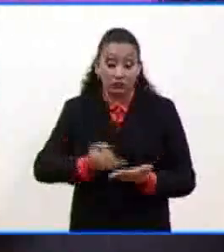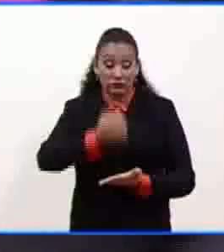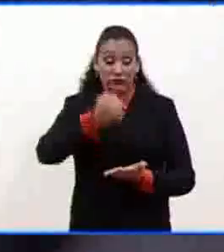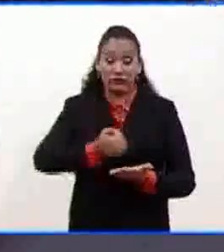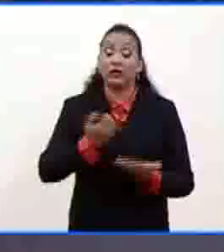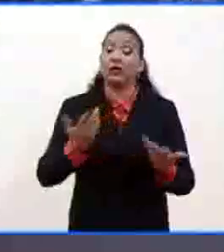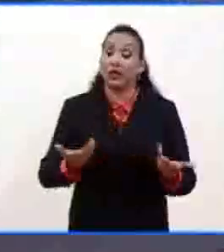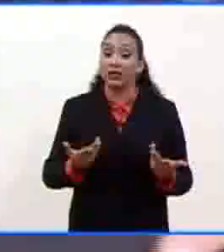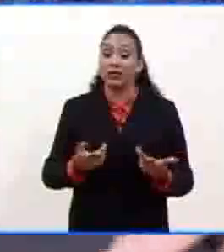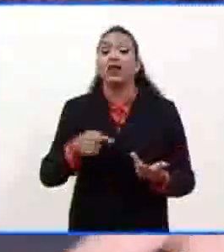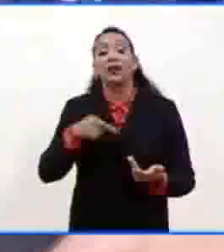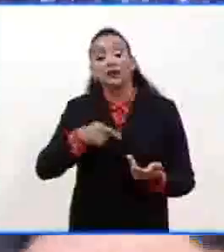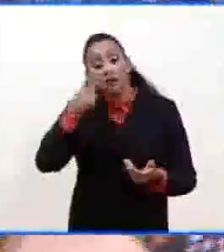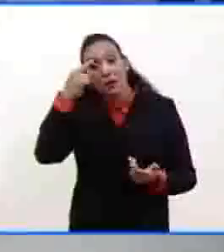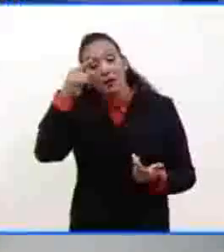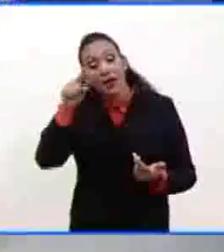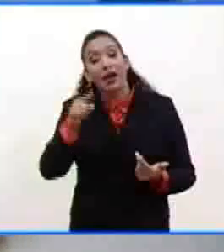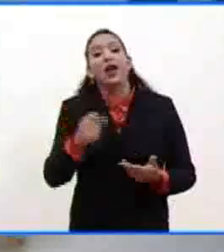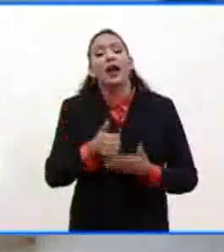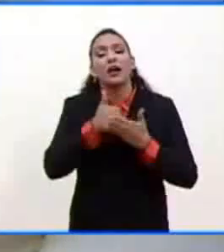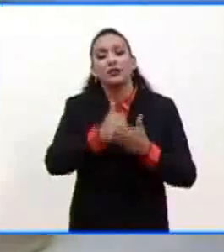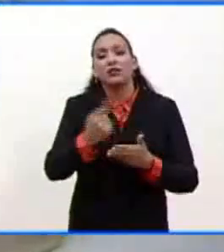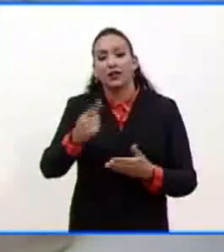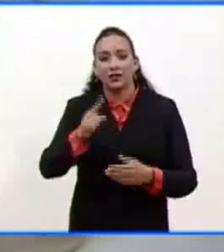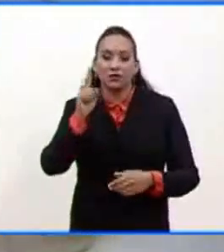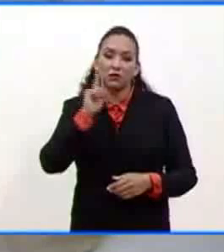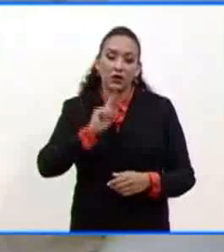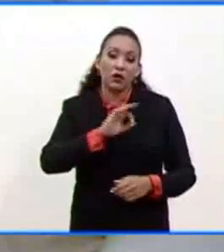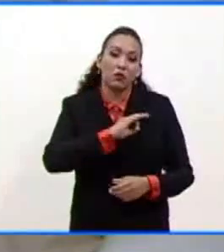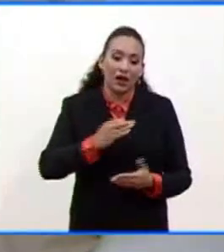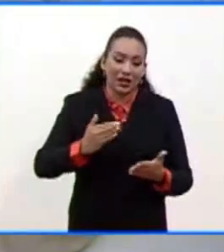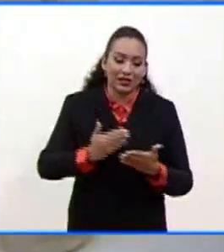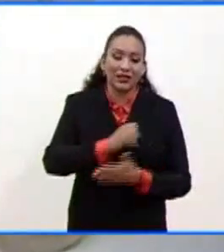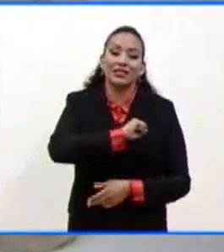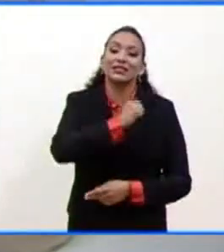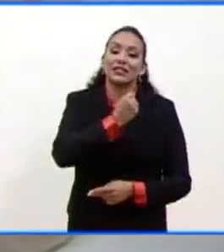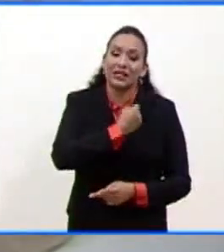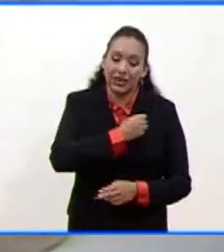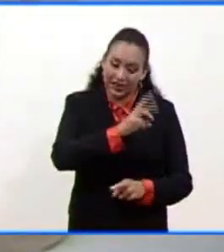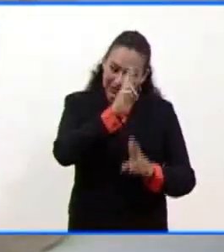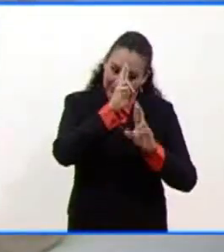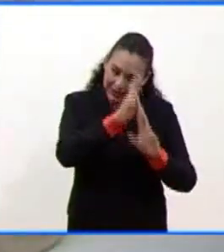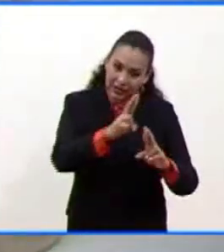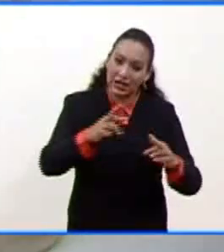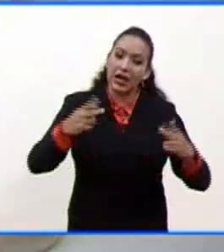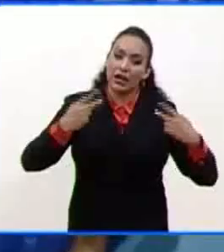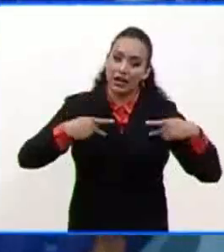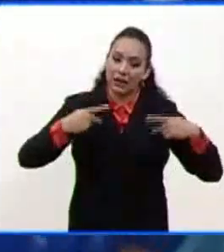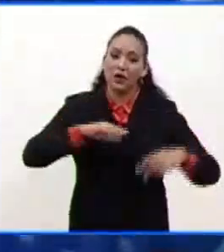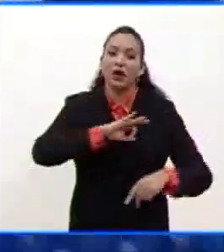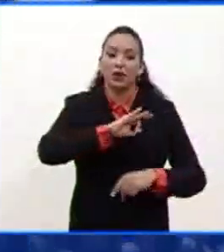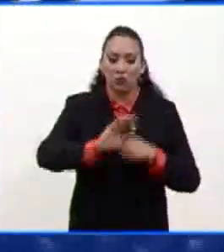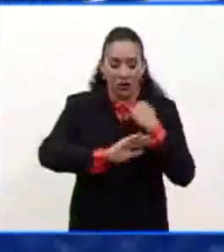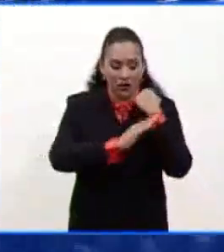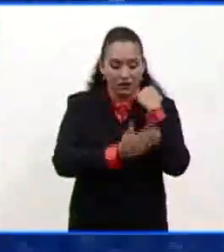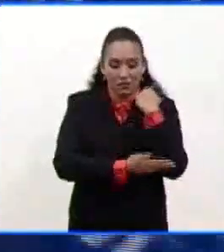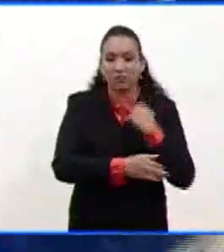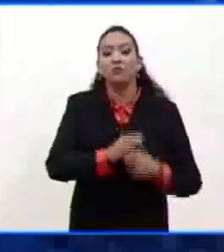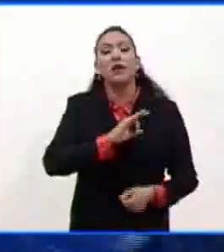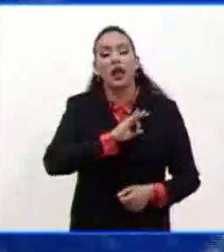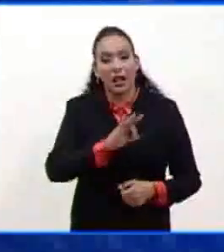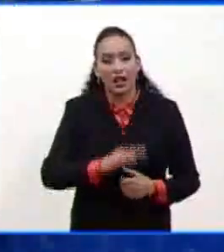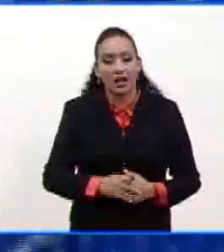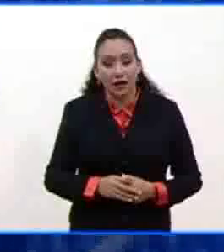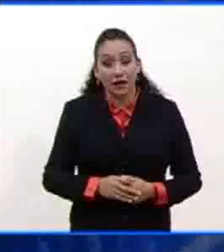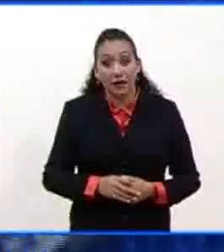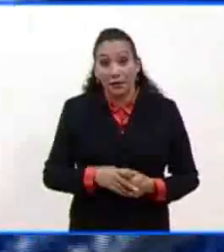resolución solo se refiere a la parte de garantizar el derecho a la salud reproductiva de las personas con la posibilidad de gestar, lo que no